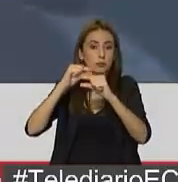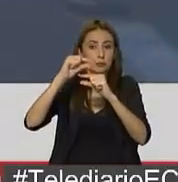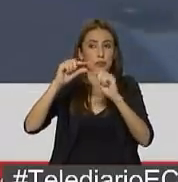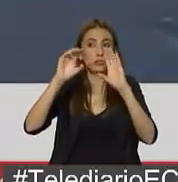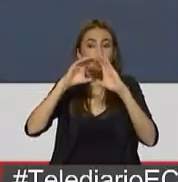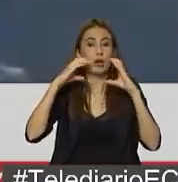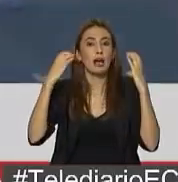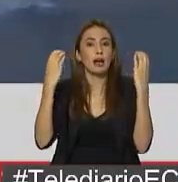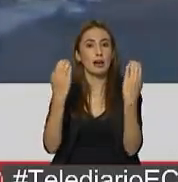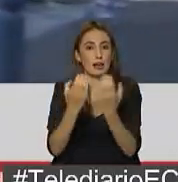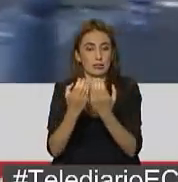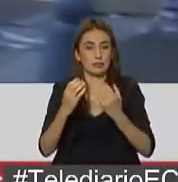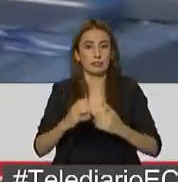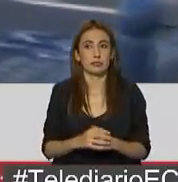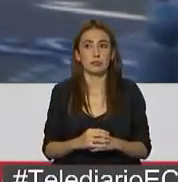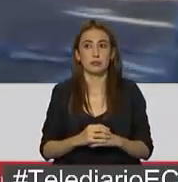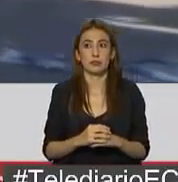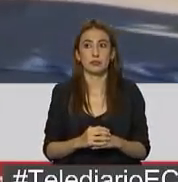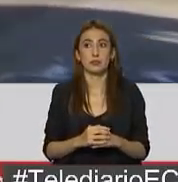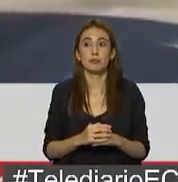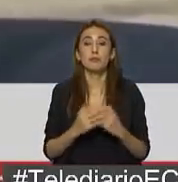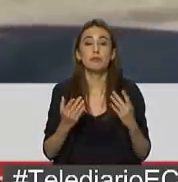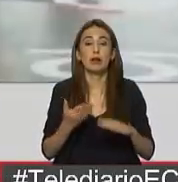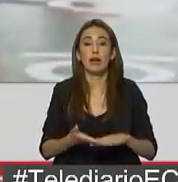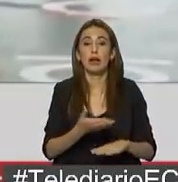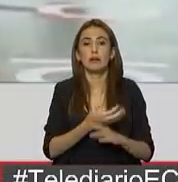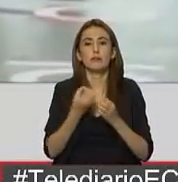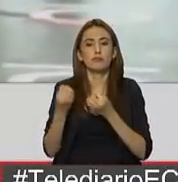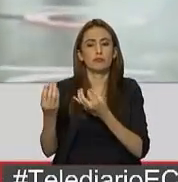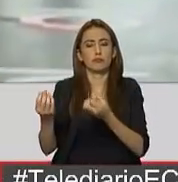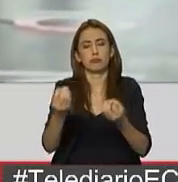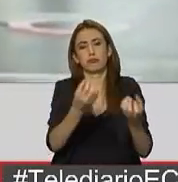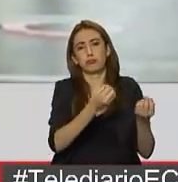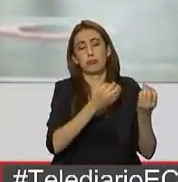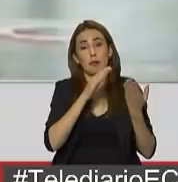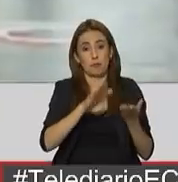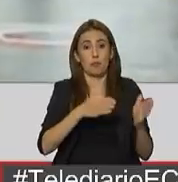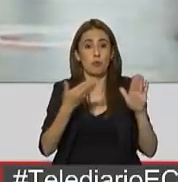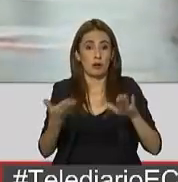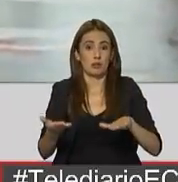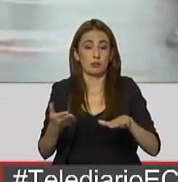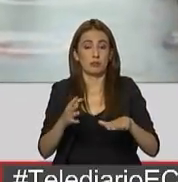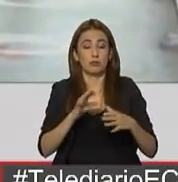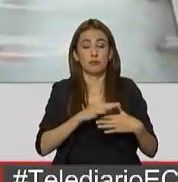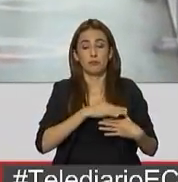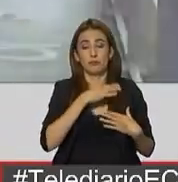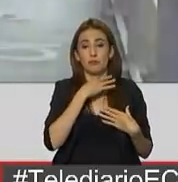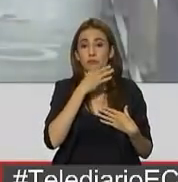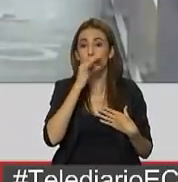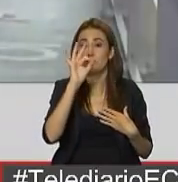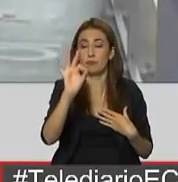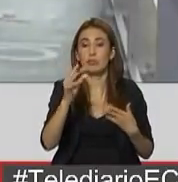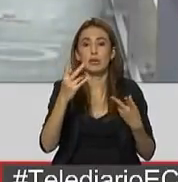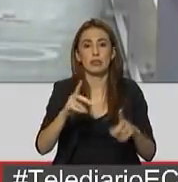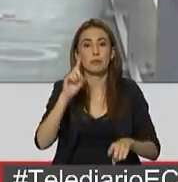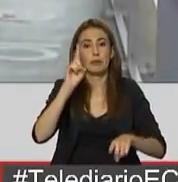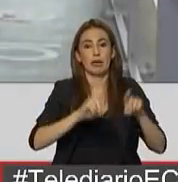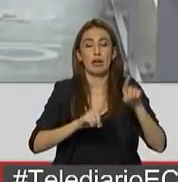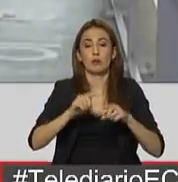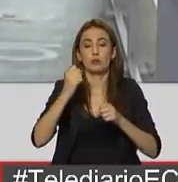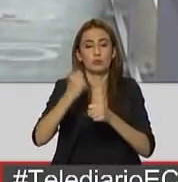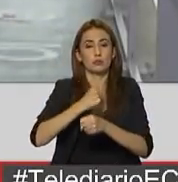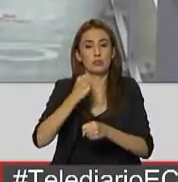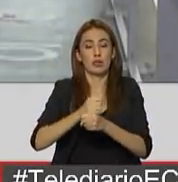la pandemia de coronavirus, que provocó cientos de miles de muertes y millones de pérdidas de puestos de trabajo. La mayoría de los